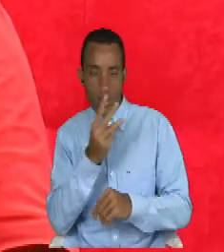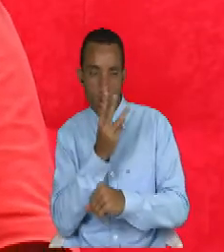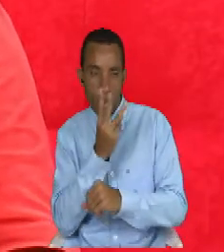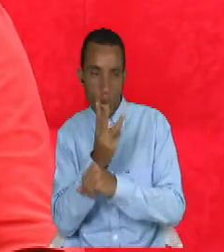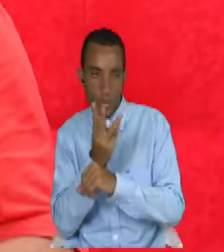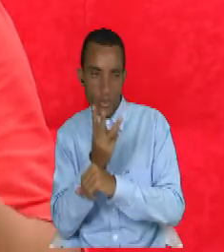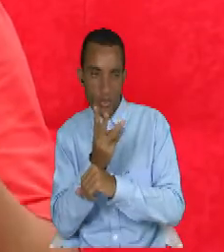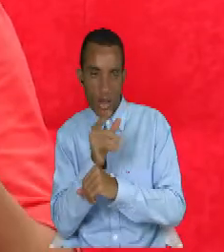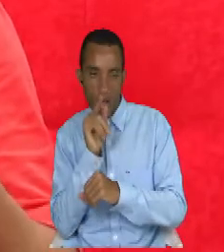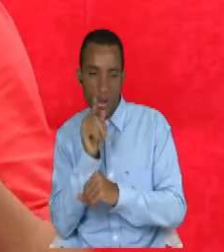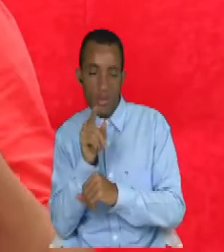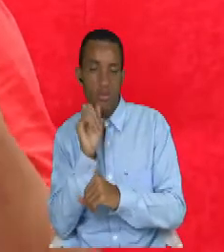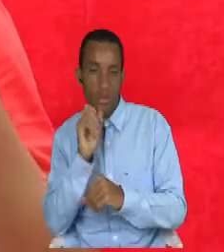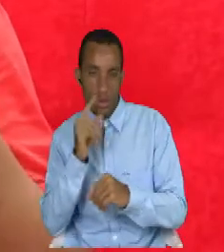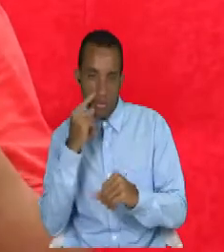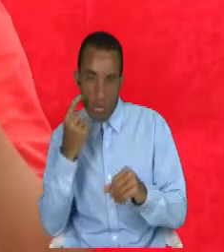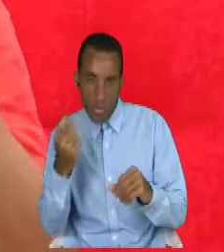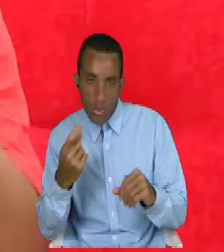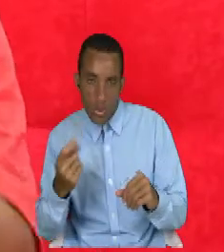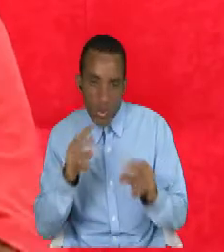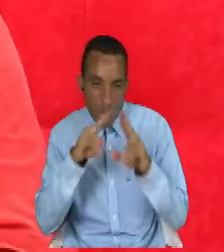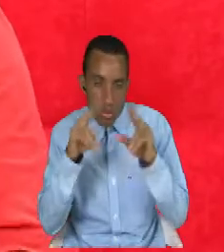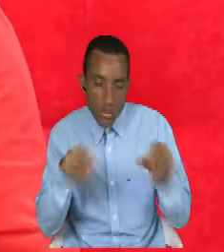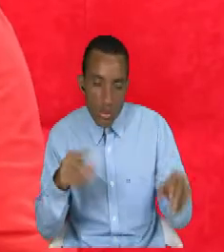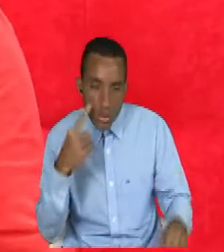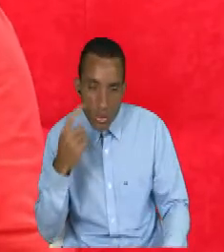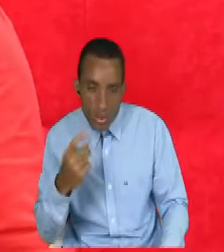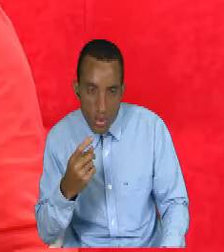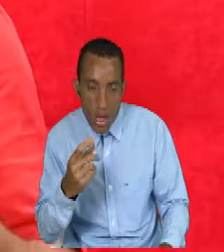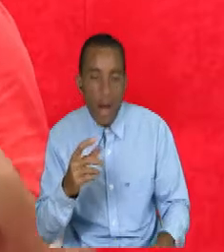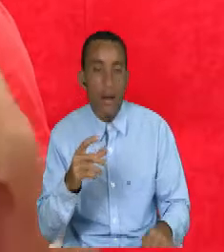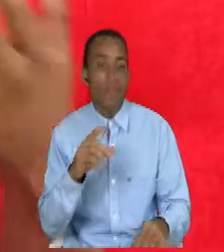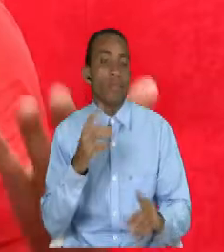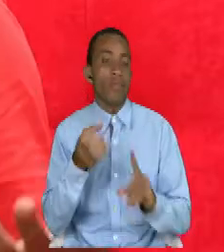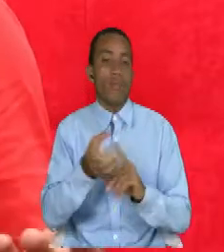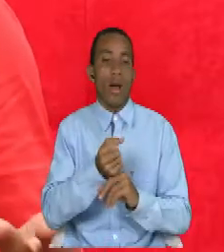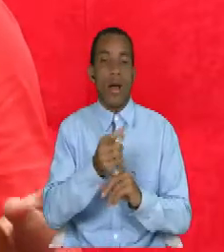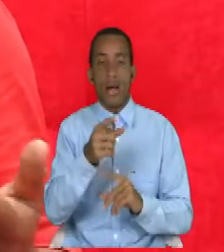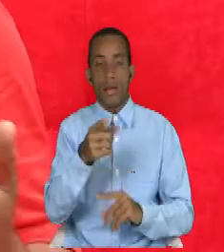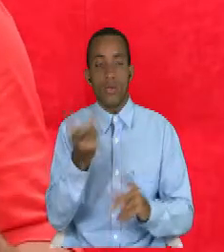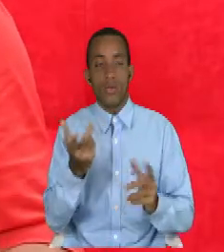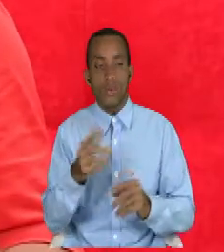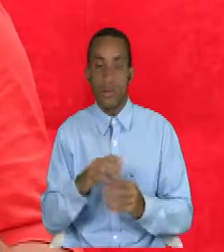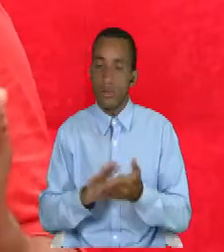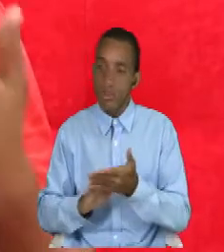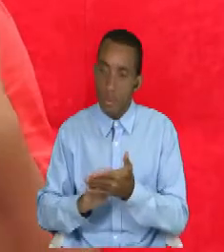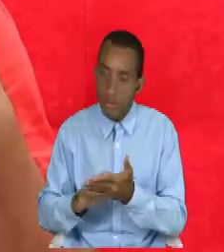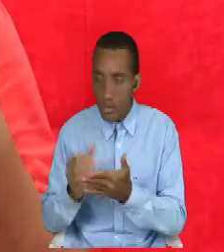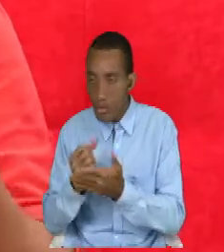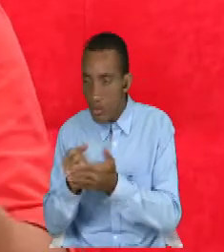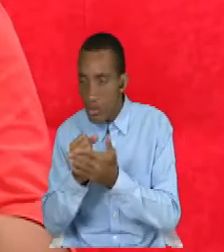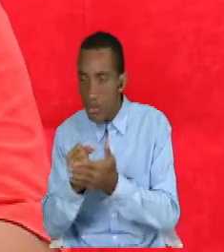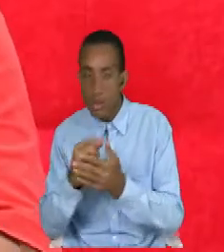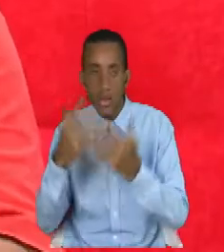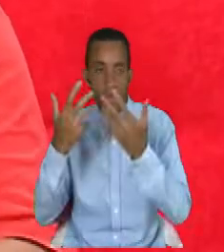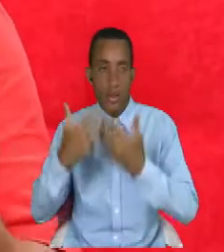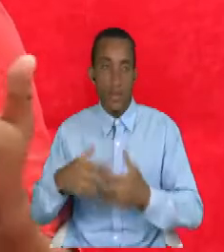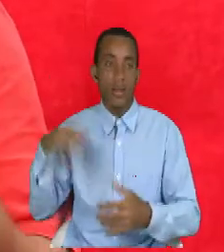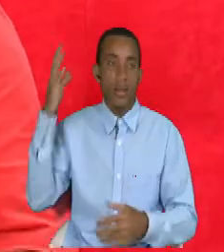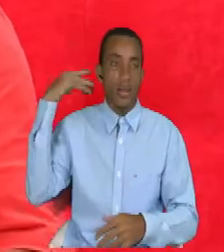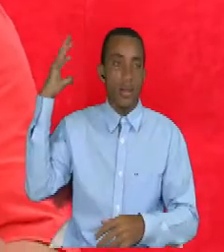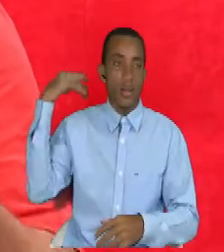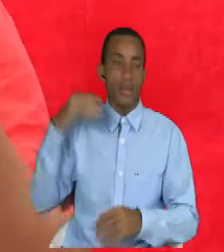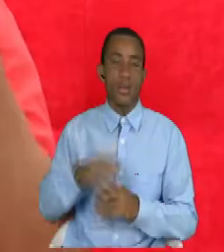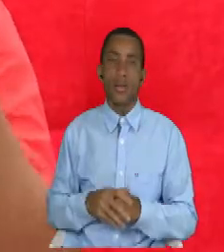nosotros y básicamente nosotros brindamos son soluciones para los clientes soluciones para las empresas nos pasó con un caso de una tienda de ropa